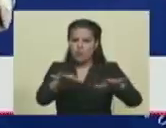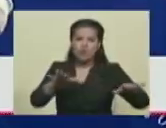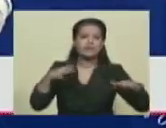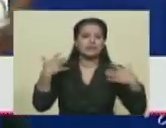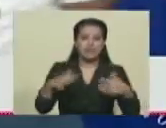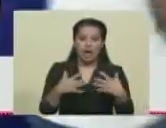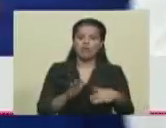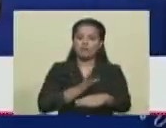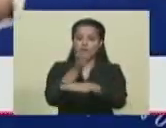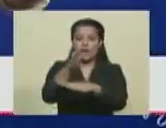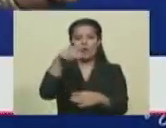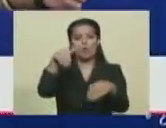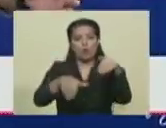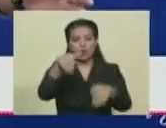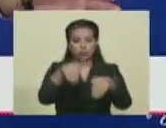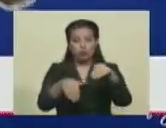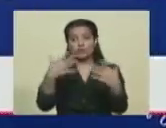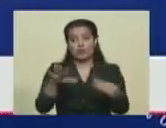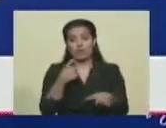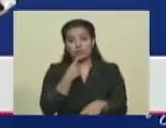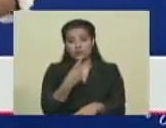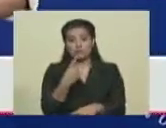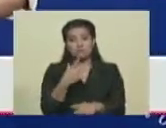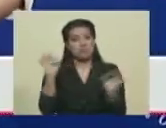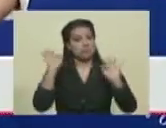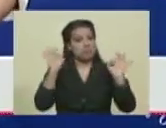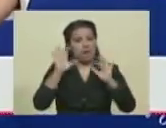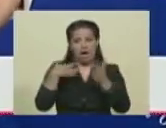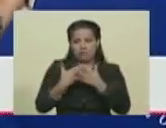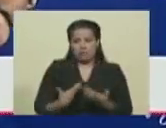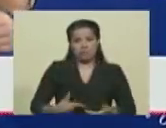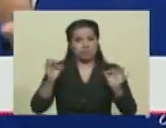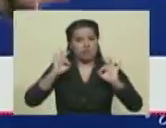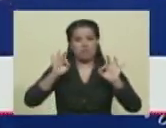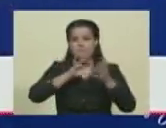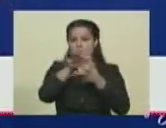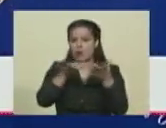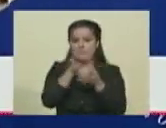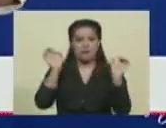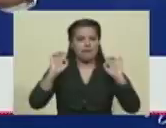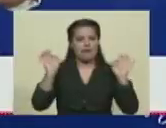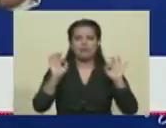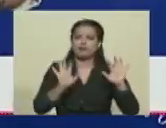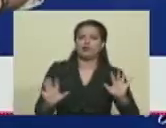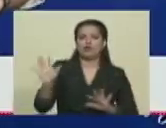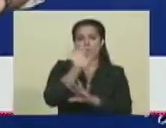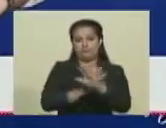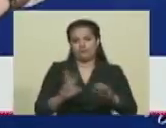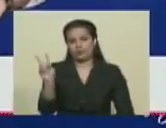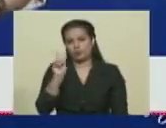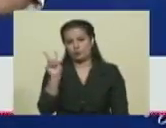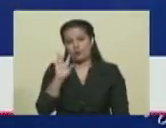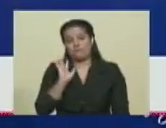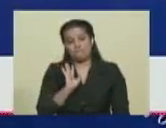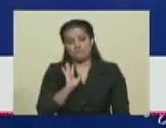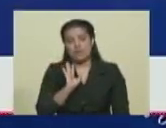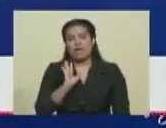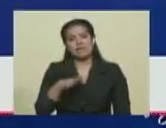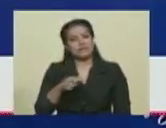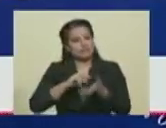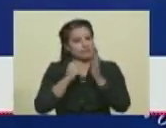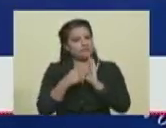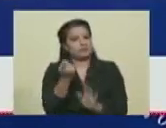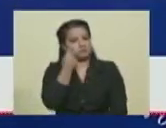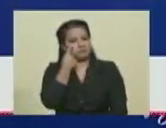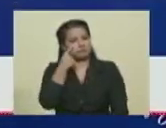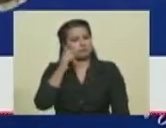estas elecciones que, según señaló, no han registrado ningún tipo de incidentes en todo el país, lo cual pues nos hace ver que